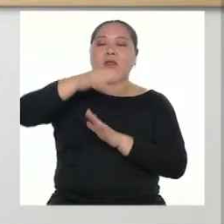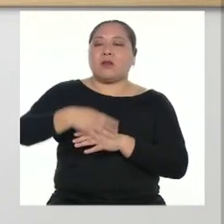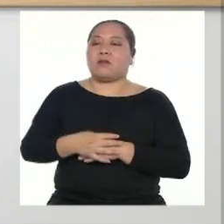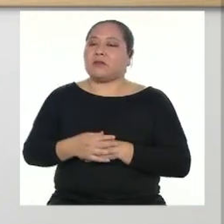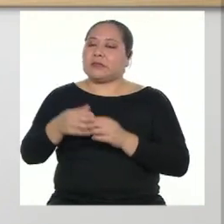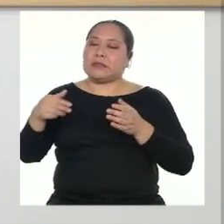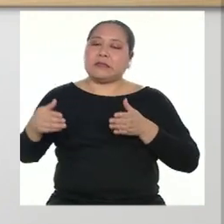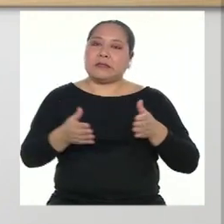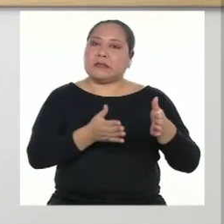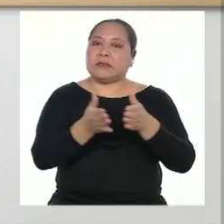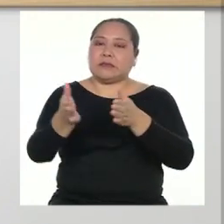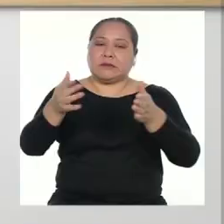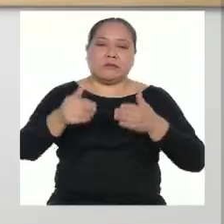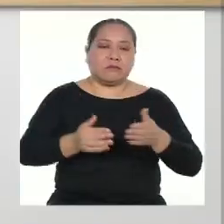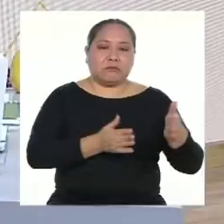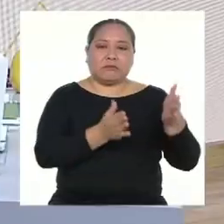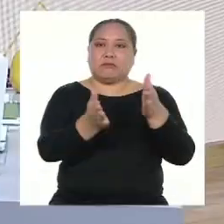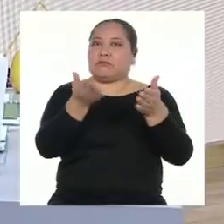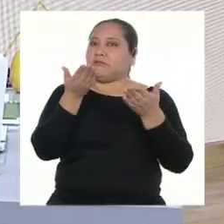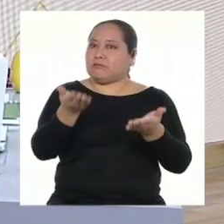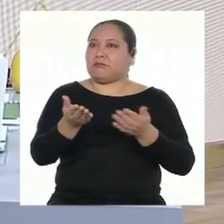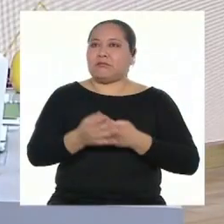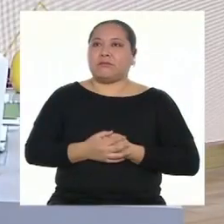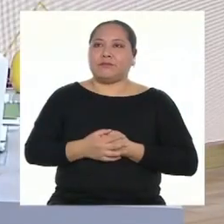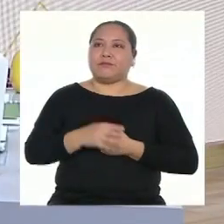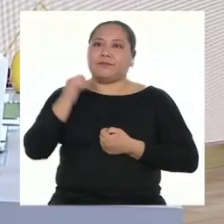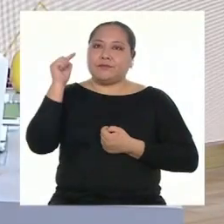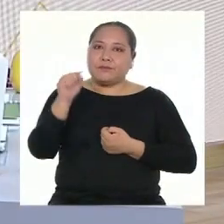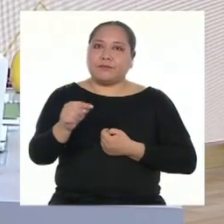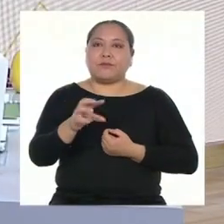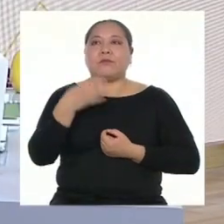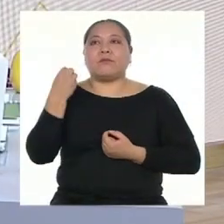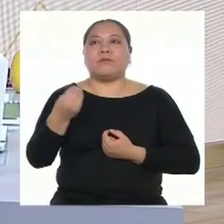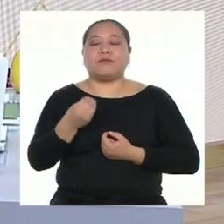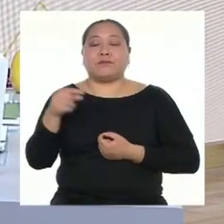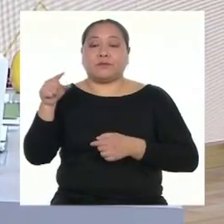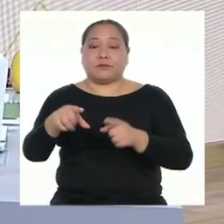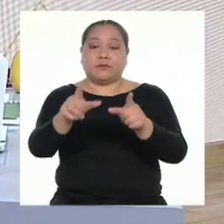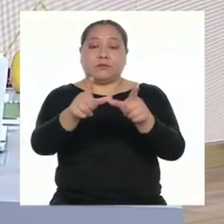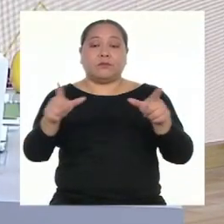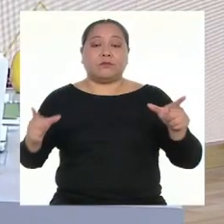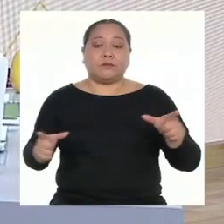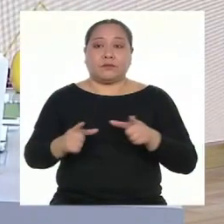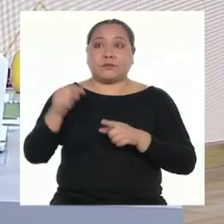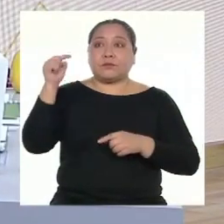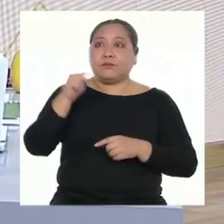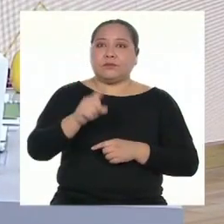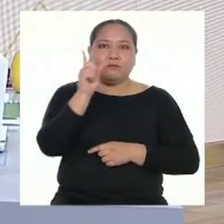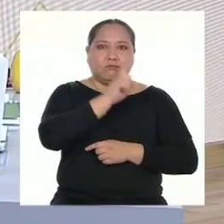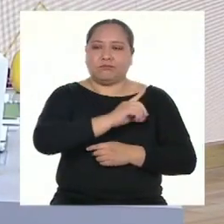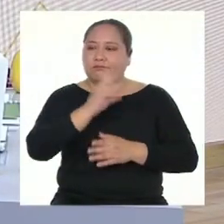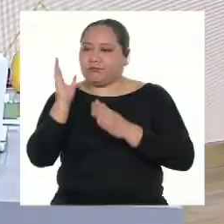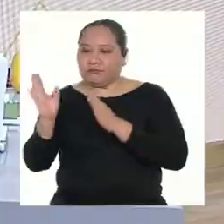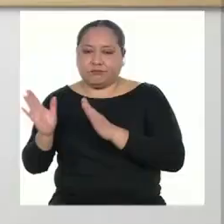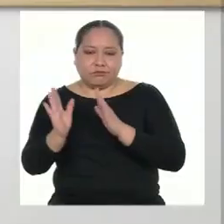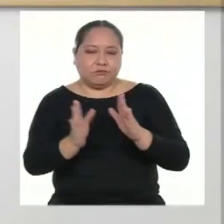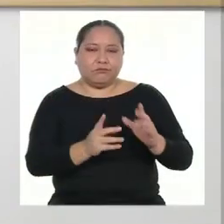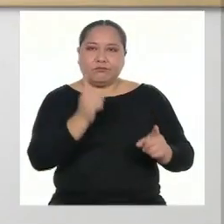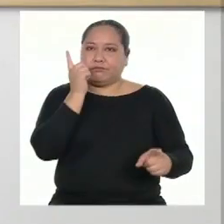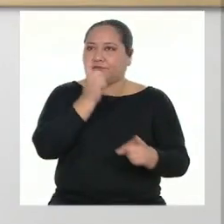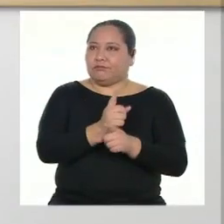capacidad actual de vías que tenemos. Y eso ocurre porque los espacios en las ciudades no están organizados